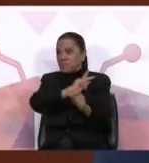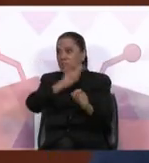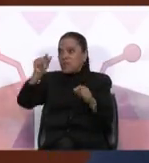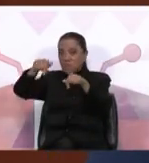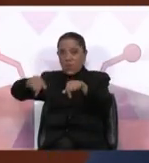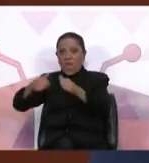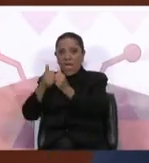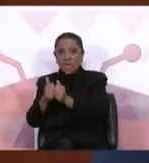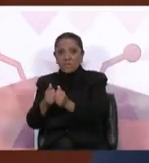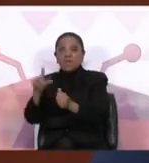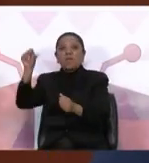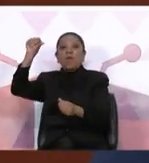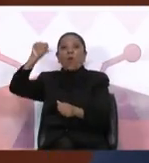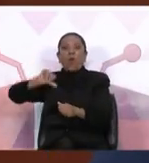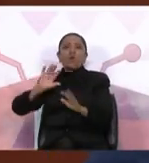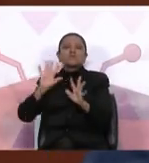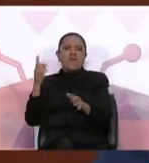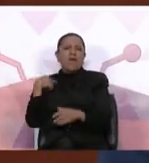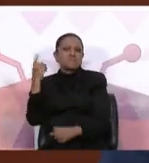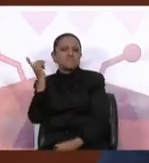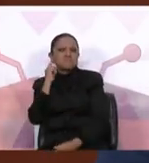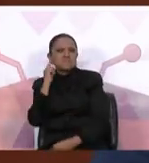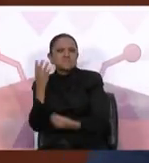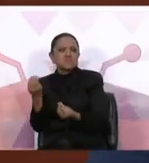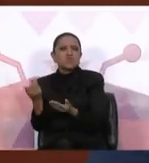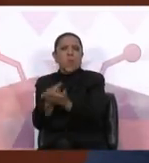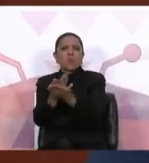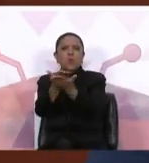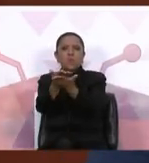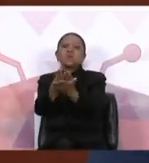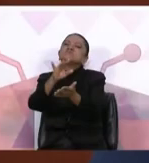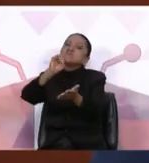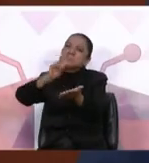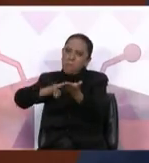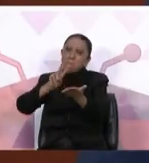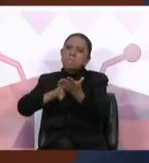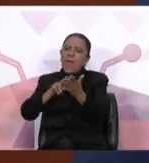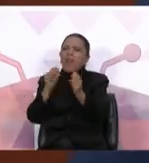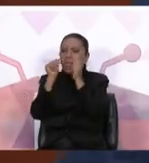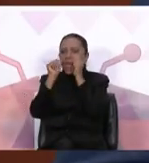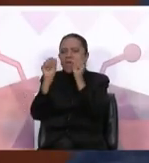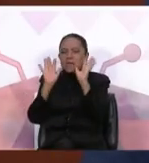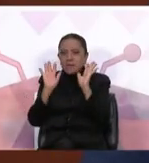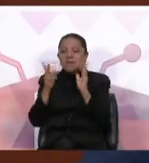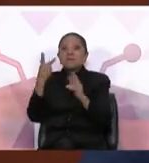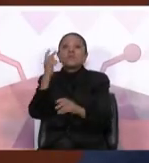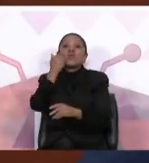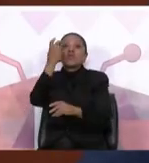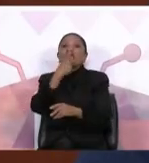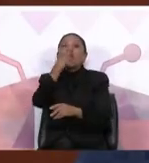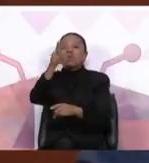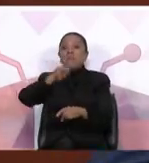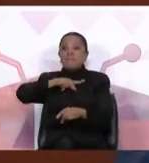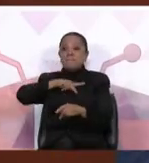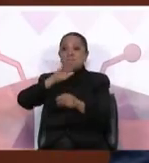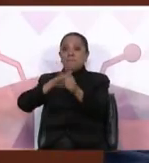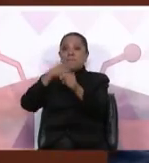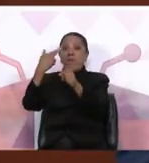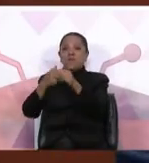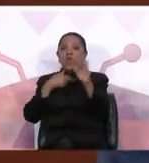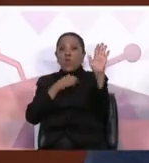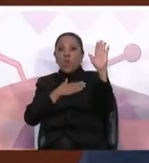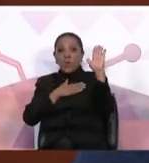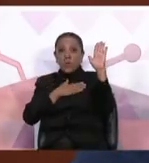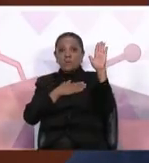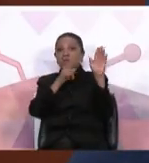hemos escuchado muchas propuestas que vale la pena tomar en cuenta pero quiero decirte que mi mayor compromiso es contigo y con